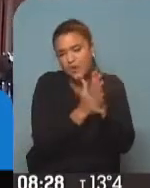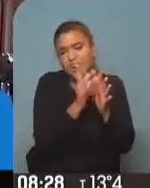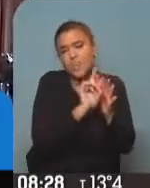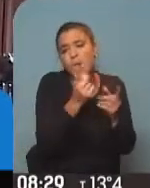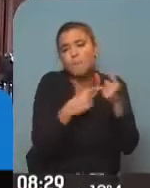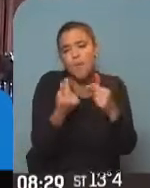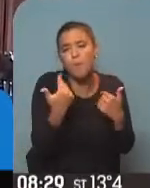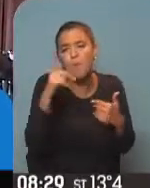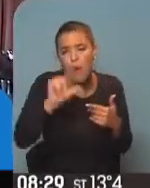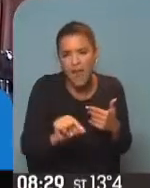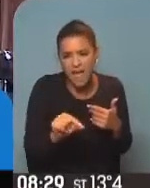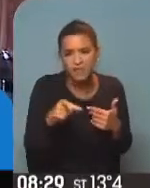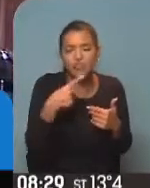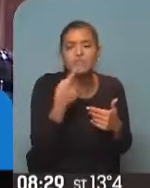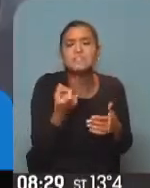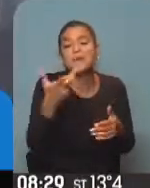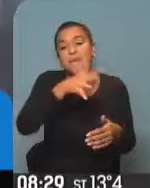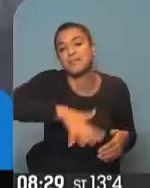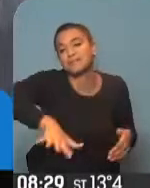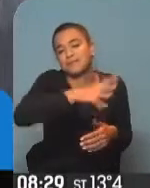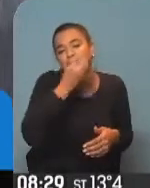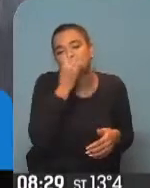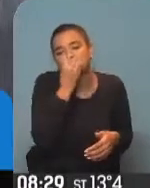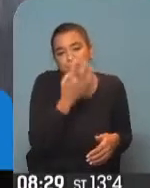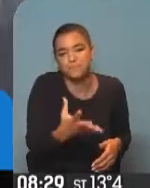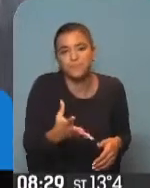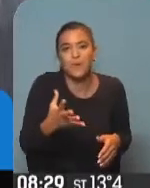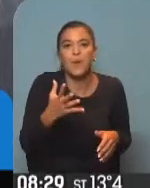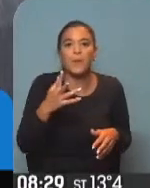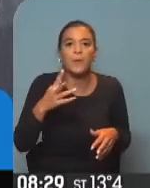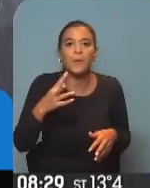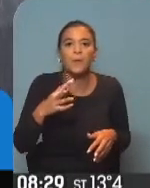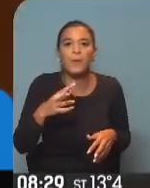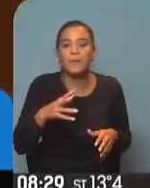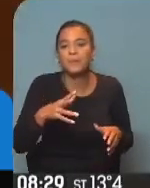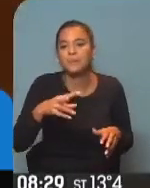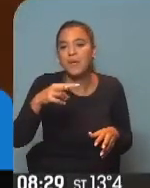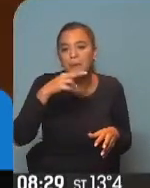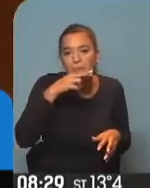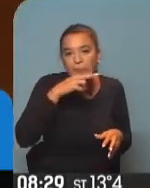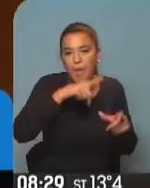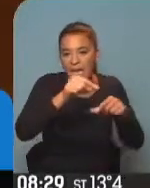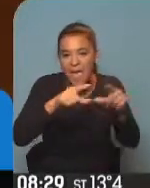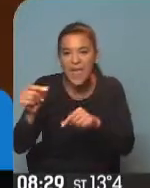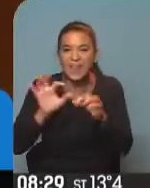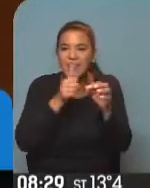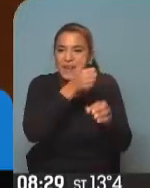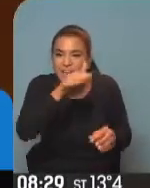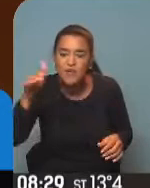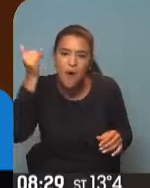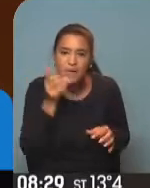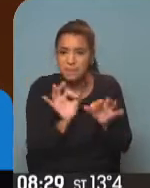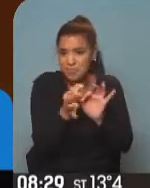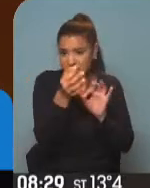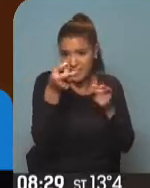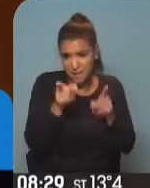estar ofreciendo ahora y en un espacio maravilloso como gualeguay con los verdes decídete entrerríos el río y muy ser también yo creo que es